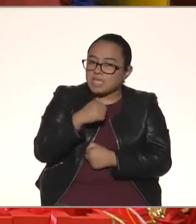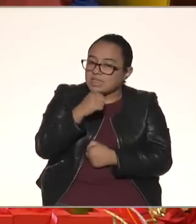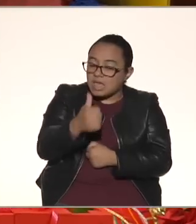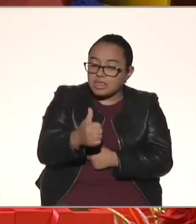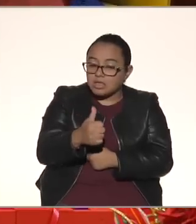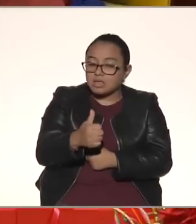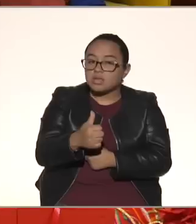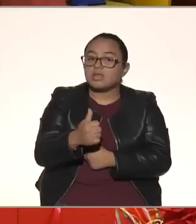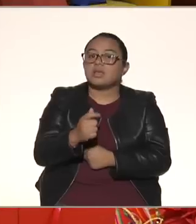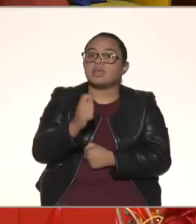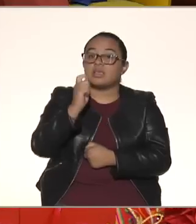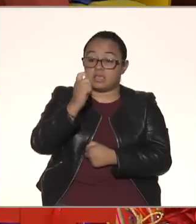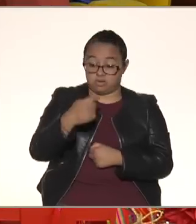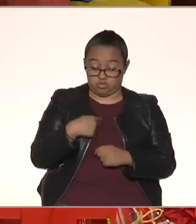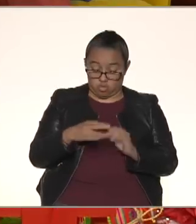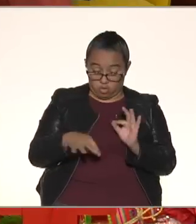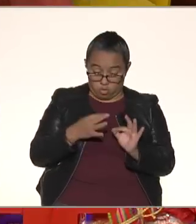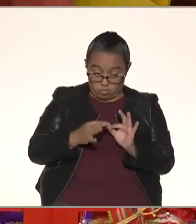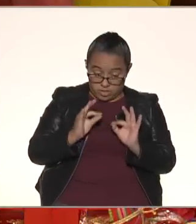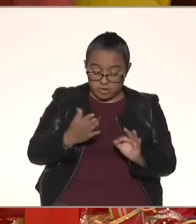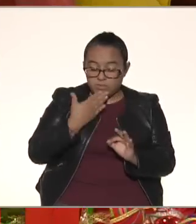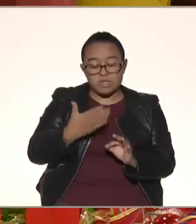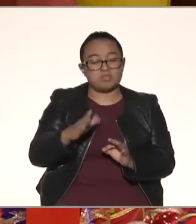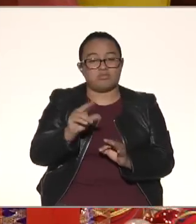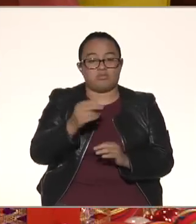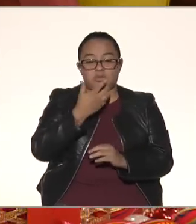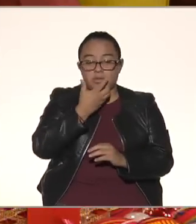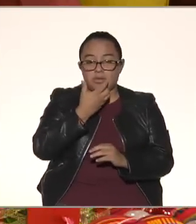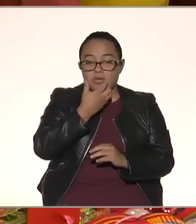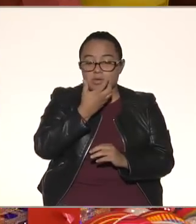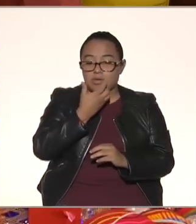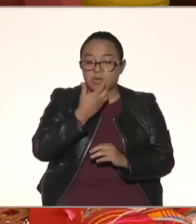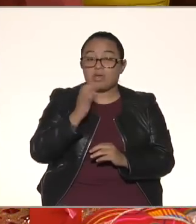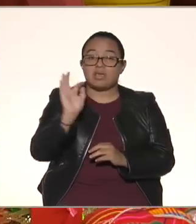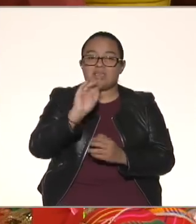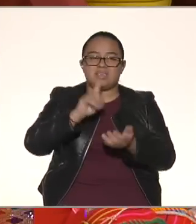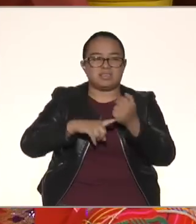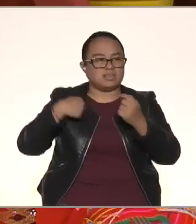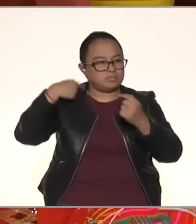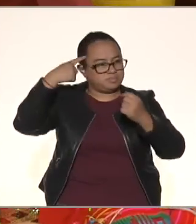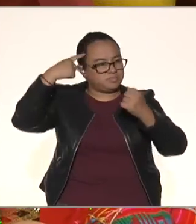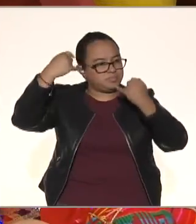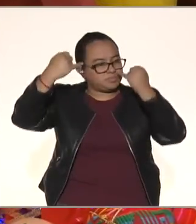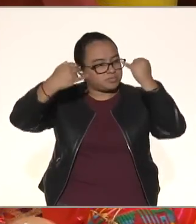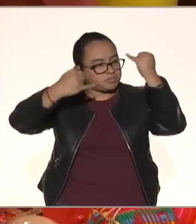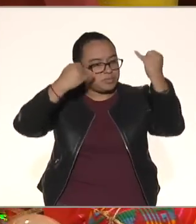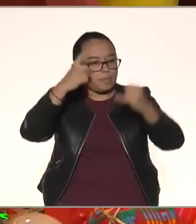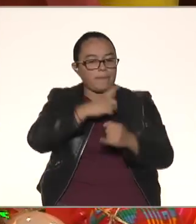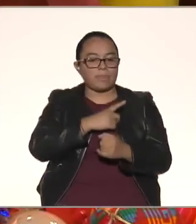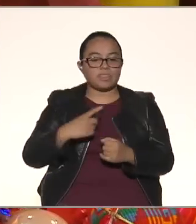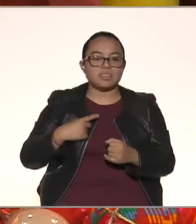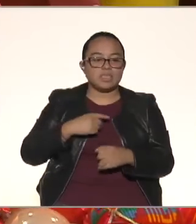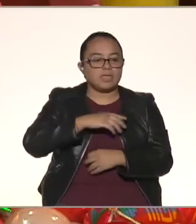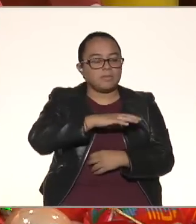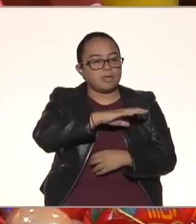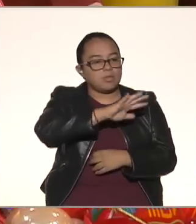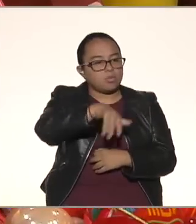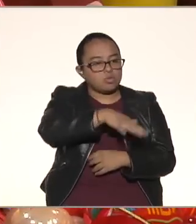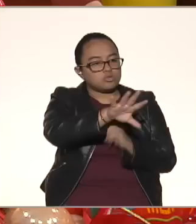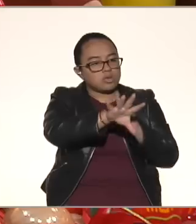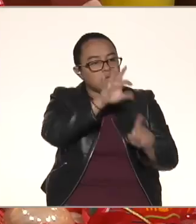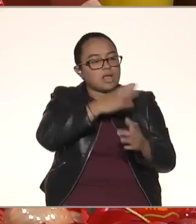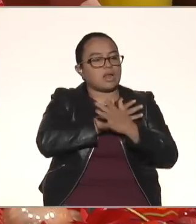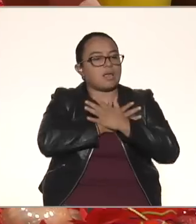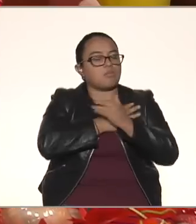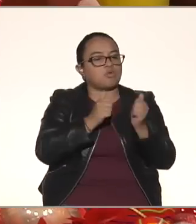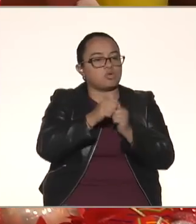al final del día yo no lo estoy cumpliendo de manera adecuada. Quizás en esa idealización, pues será más bien buscar un amor realista, ¿no? Donde yo